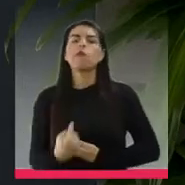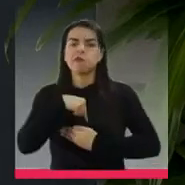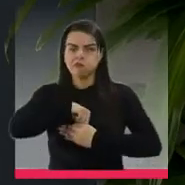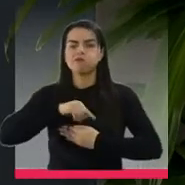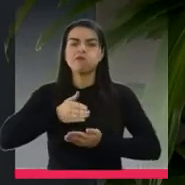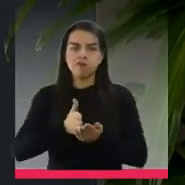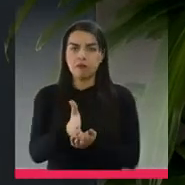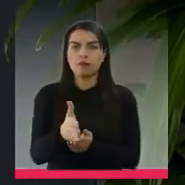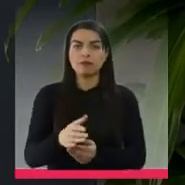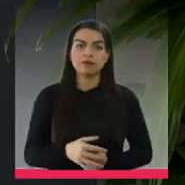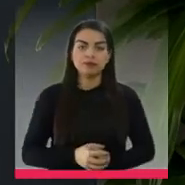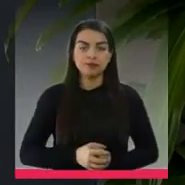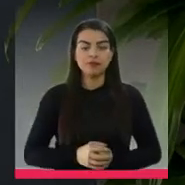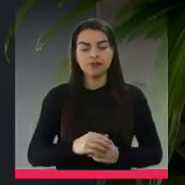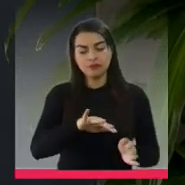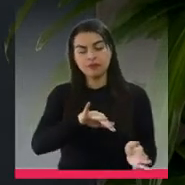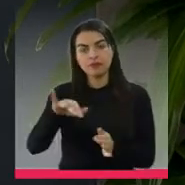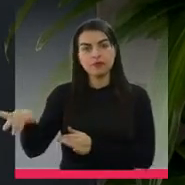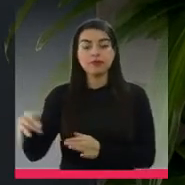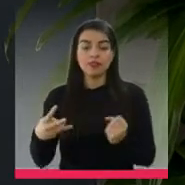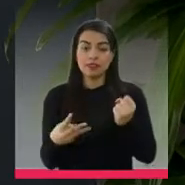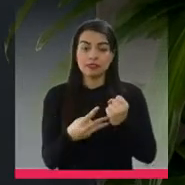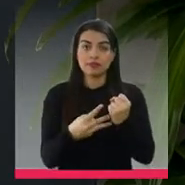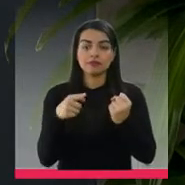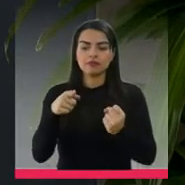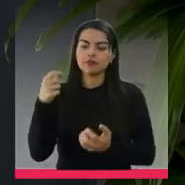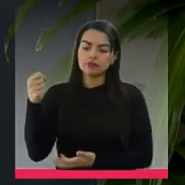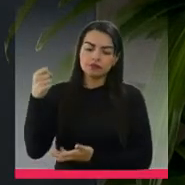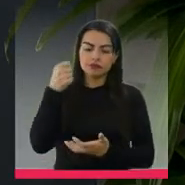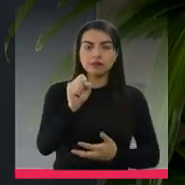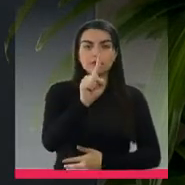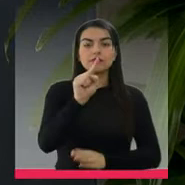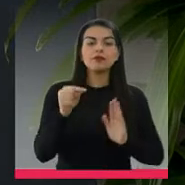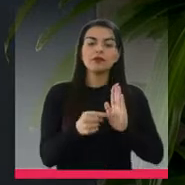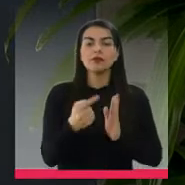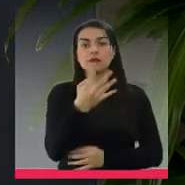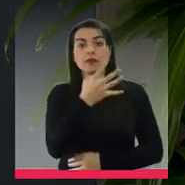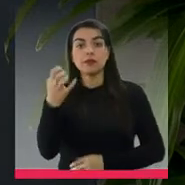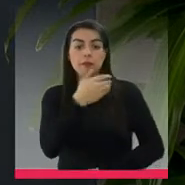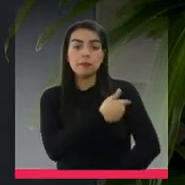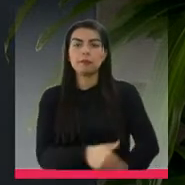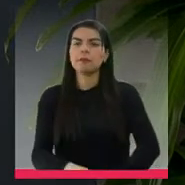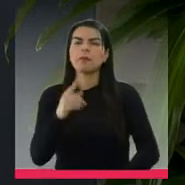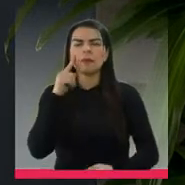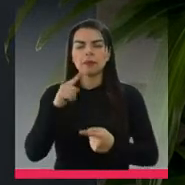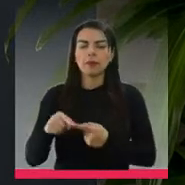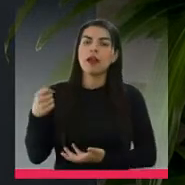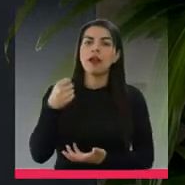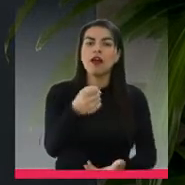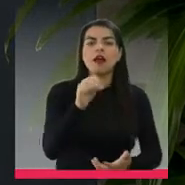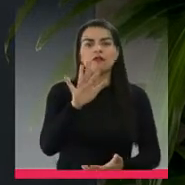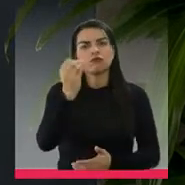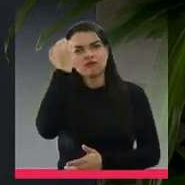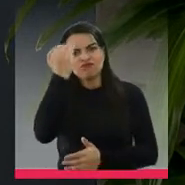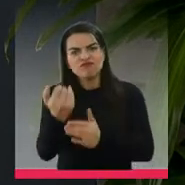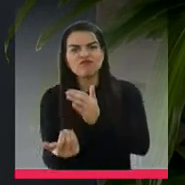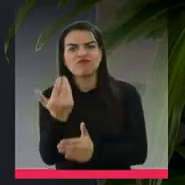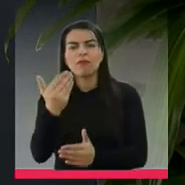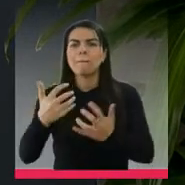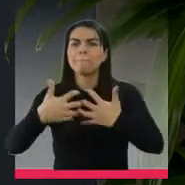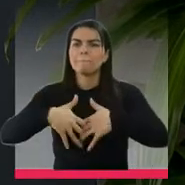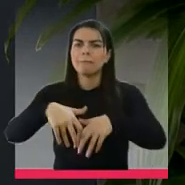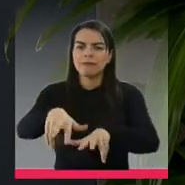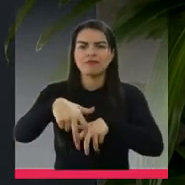Y en otras noticias, el SENA destinará más de 1.400 millones de pesos para financiar agroemprendimientos de mujeres del sector rural. Los recursos provienen